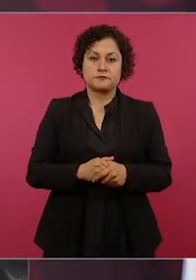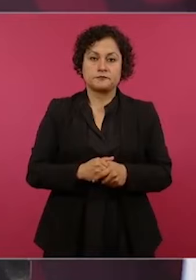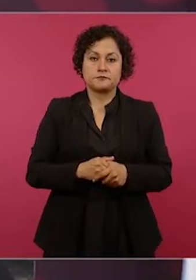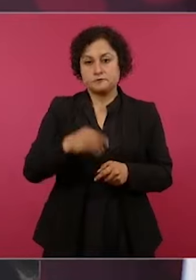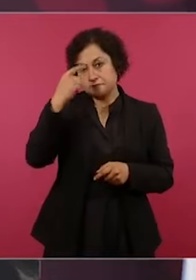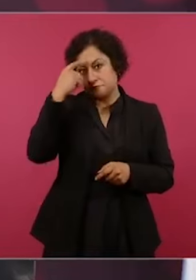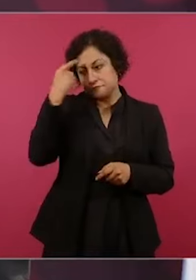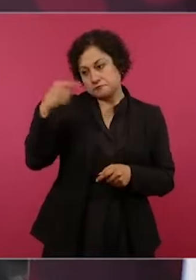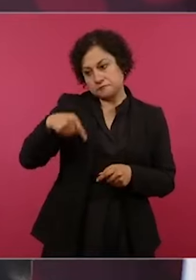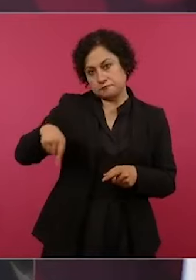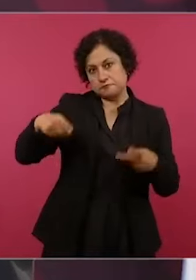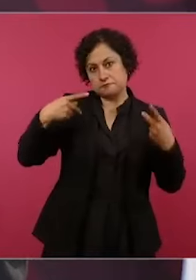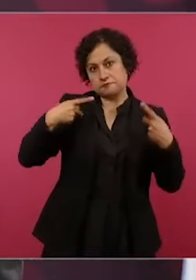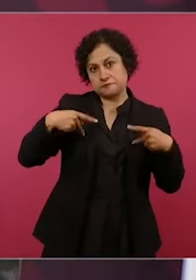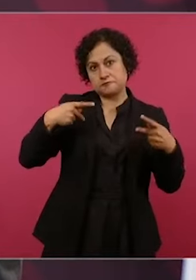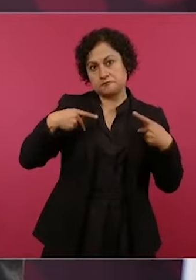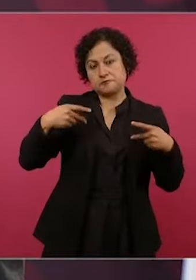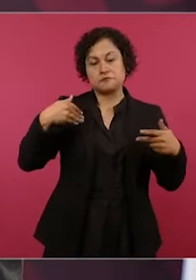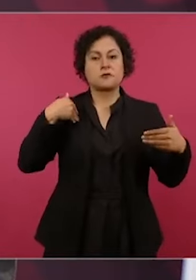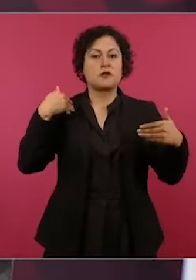en un bar